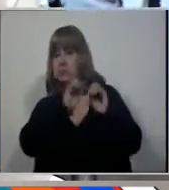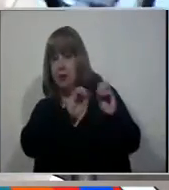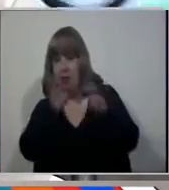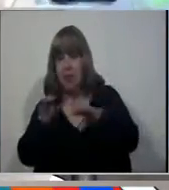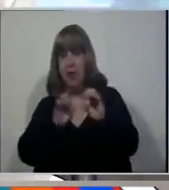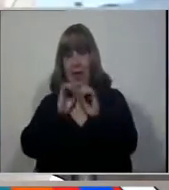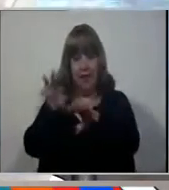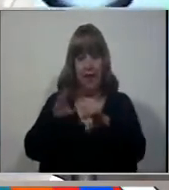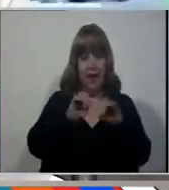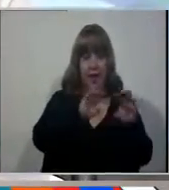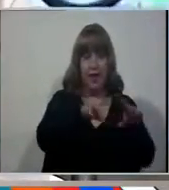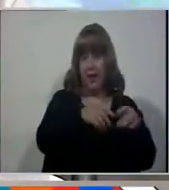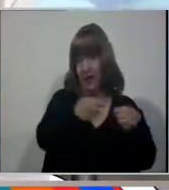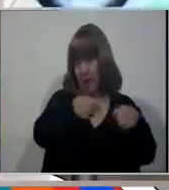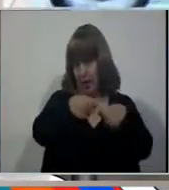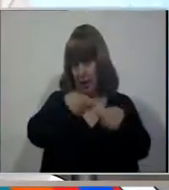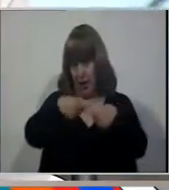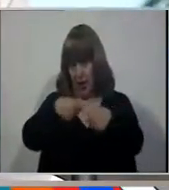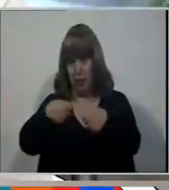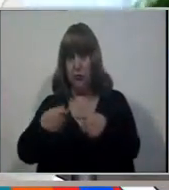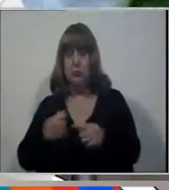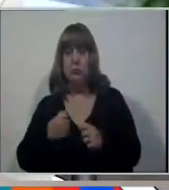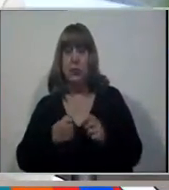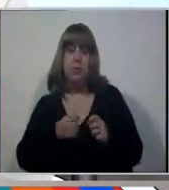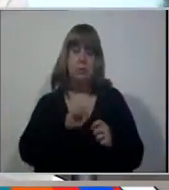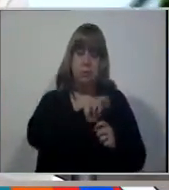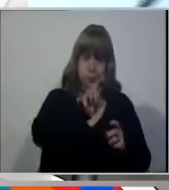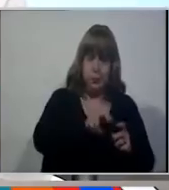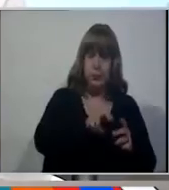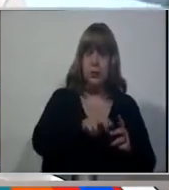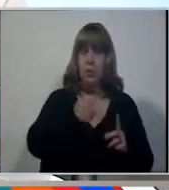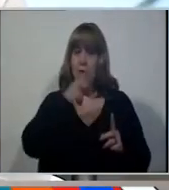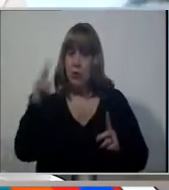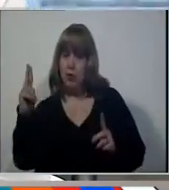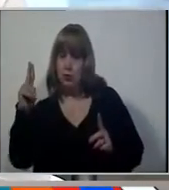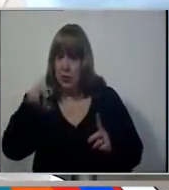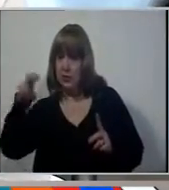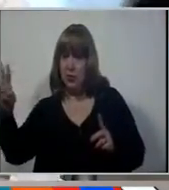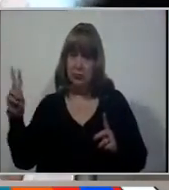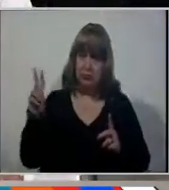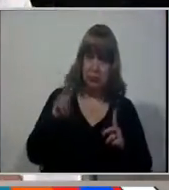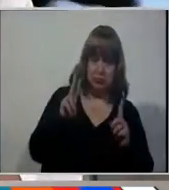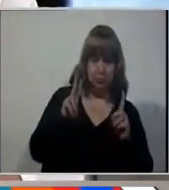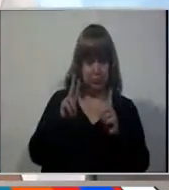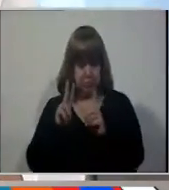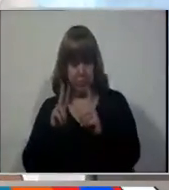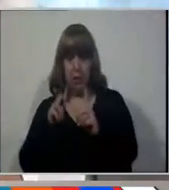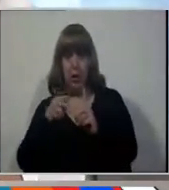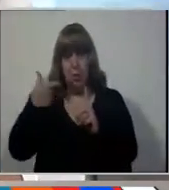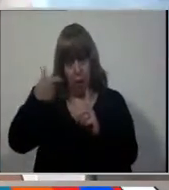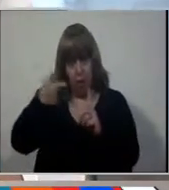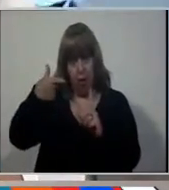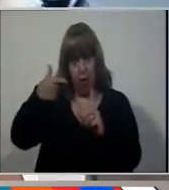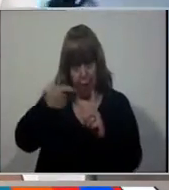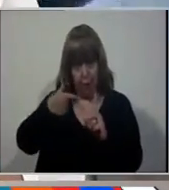Soberanía. Exactamente, dos delincuentes en un intento de robo lo matan. Momentos después, horas después, se